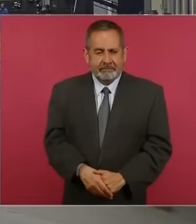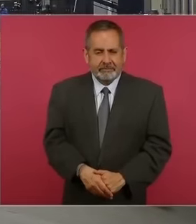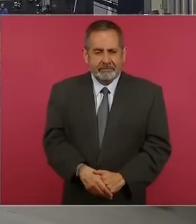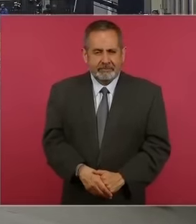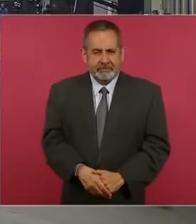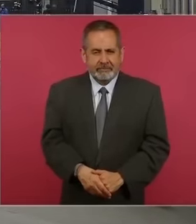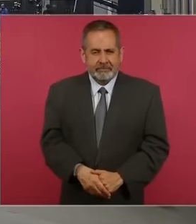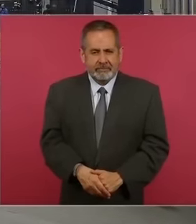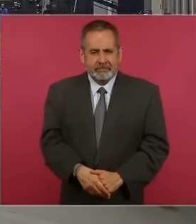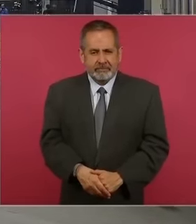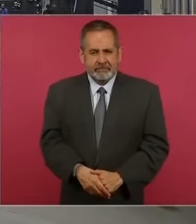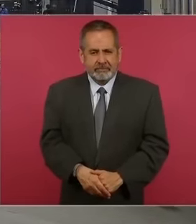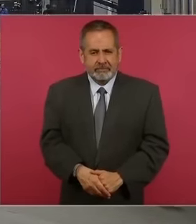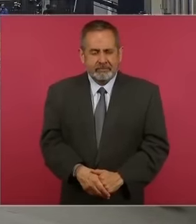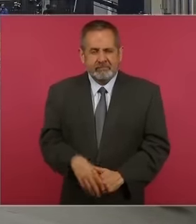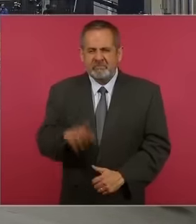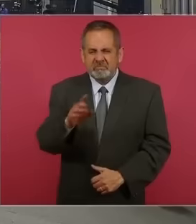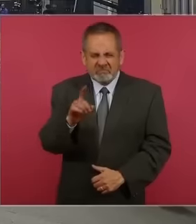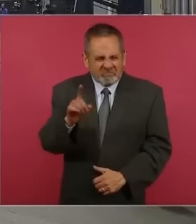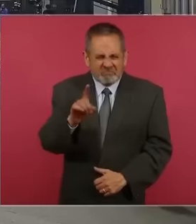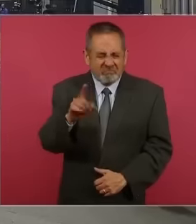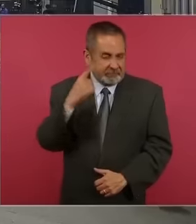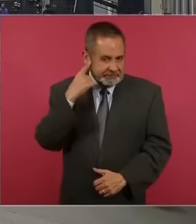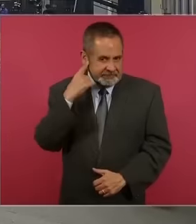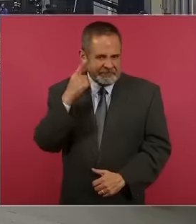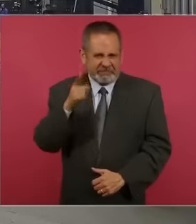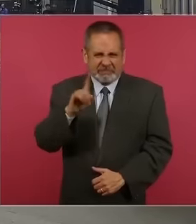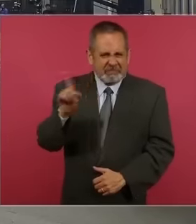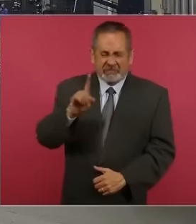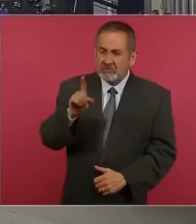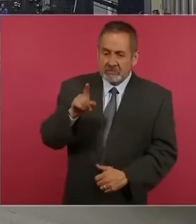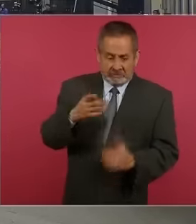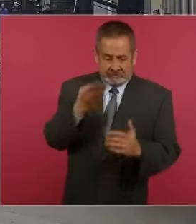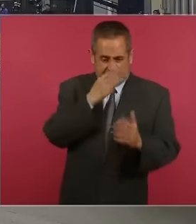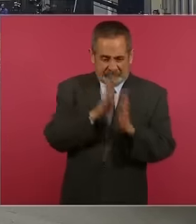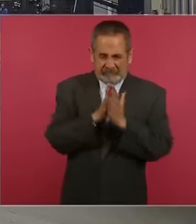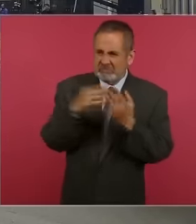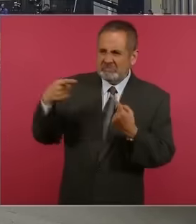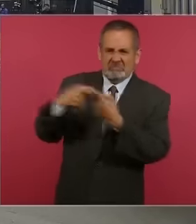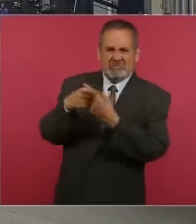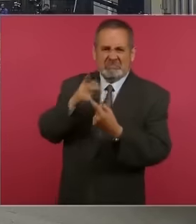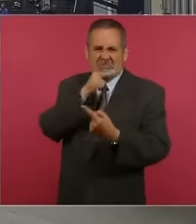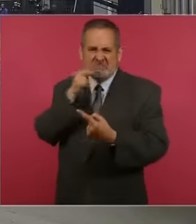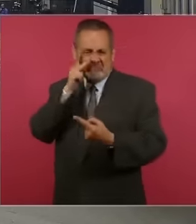Con todos los desastres que causó el Papa contra las propias sagradas escrituras. Anda.